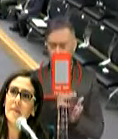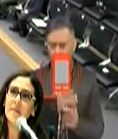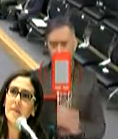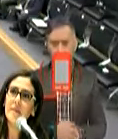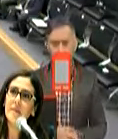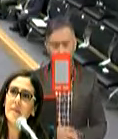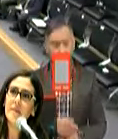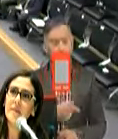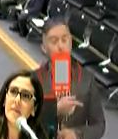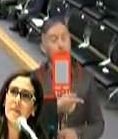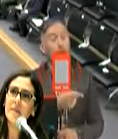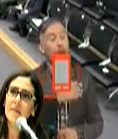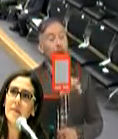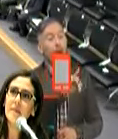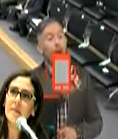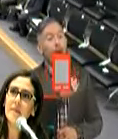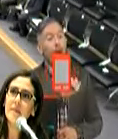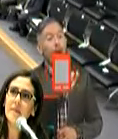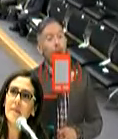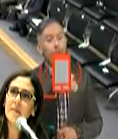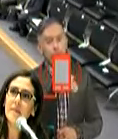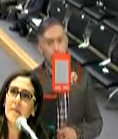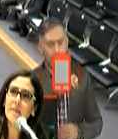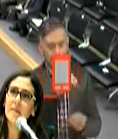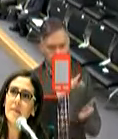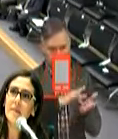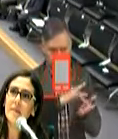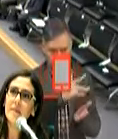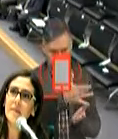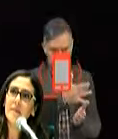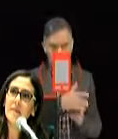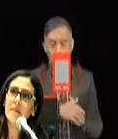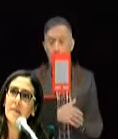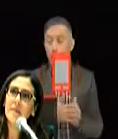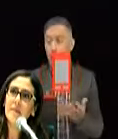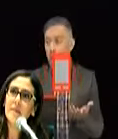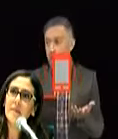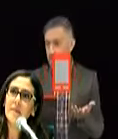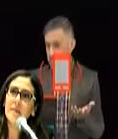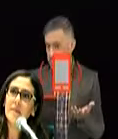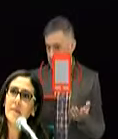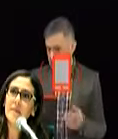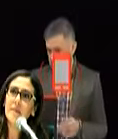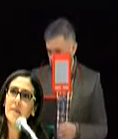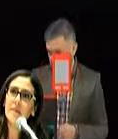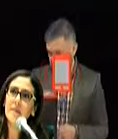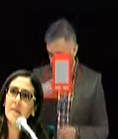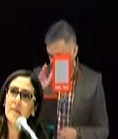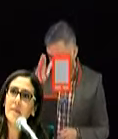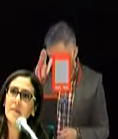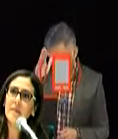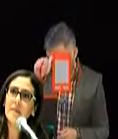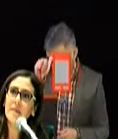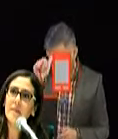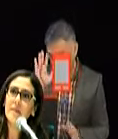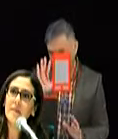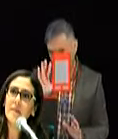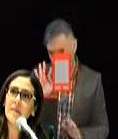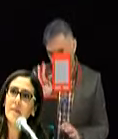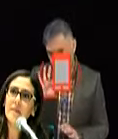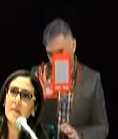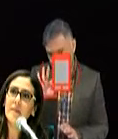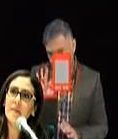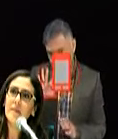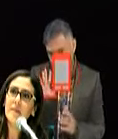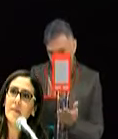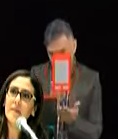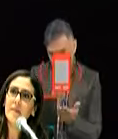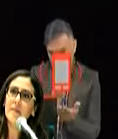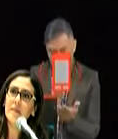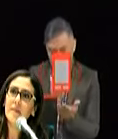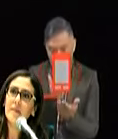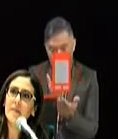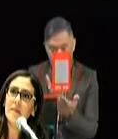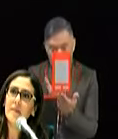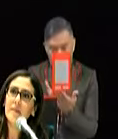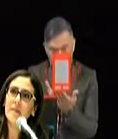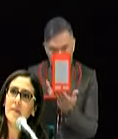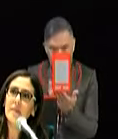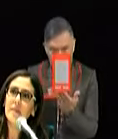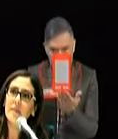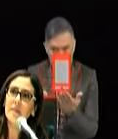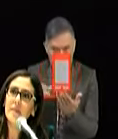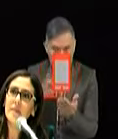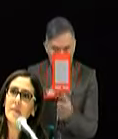intercampaña. Y en esta etapa de intercampaña quiere decir que ya los partidos políticos difundieron